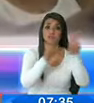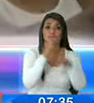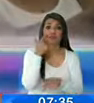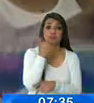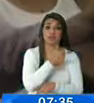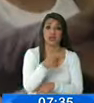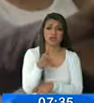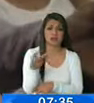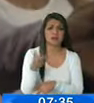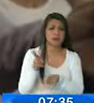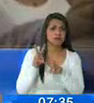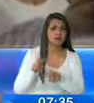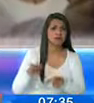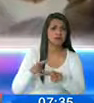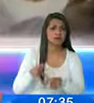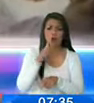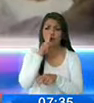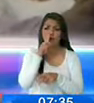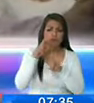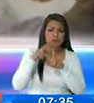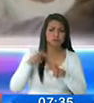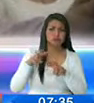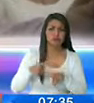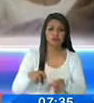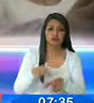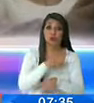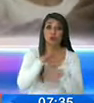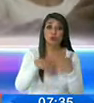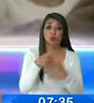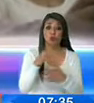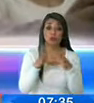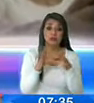lo que usted habla, todo lo que usted escribe, está siendo escuchado